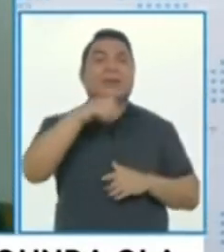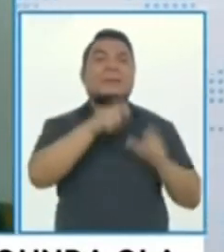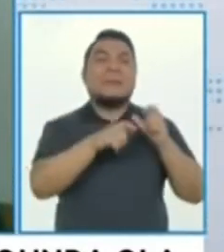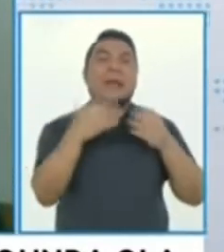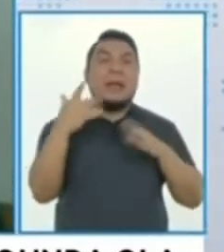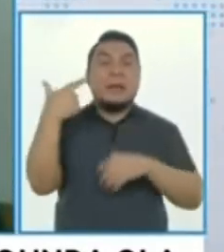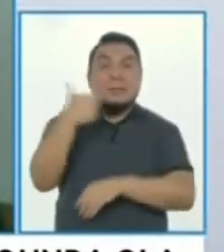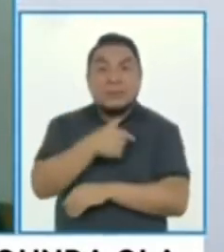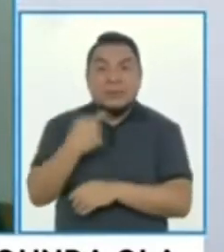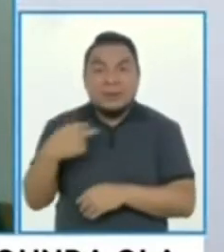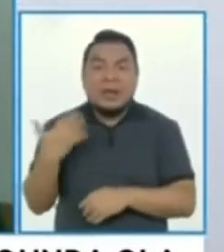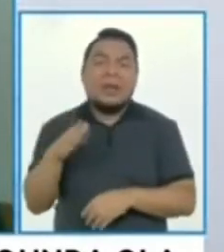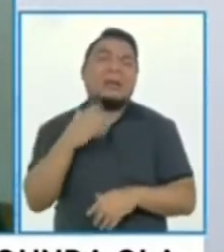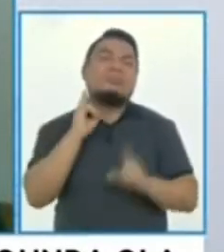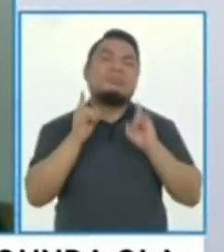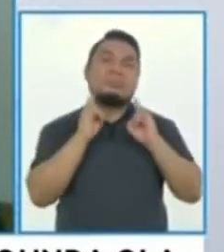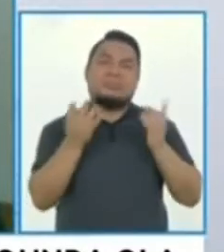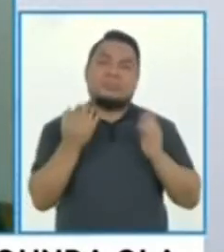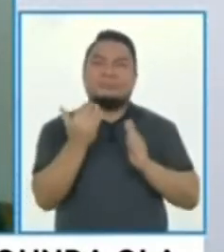relajan las medidas de seguridad.